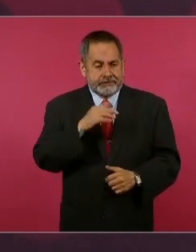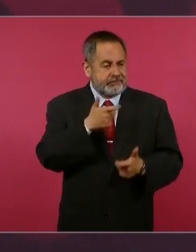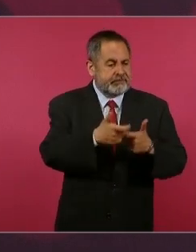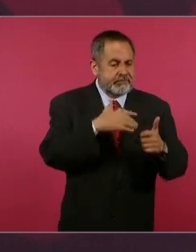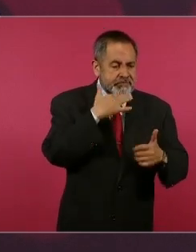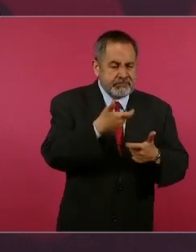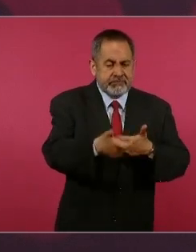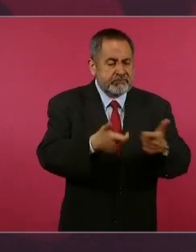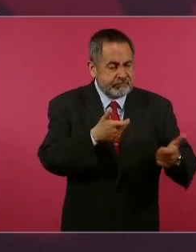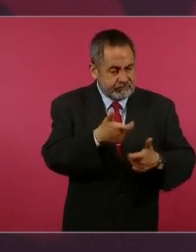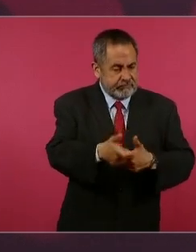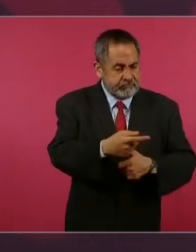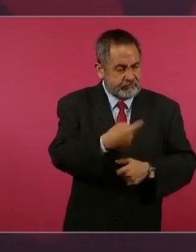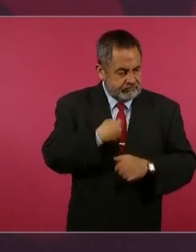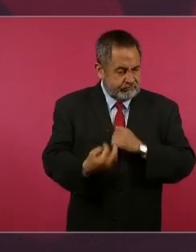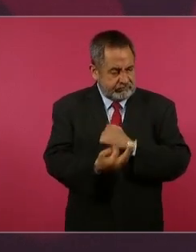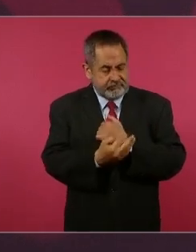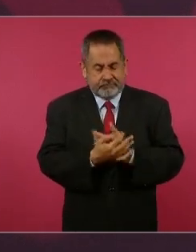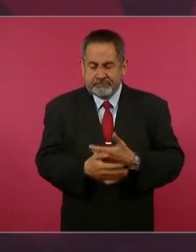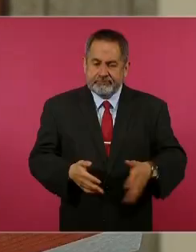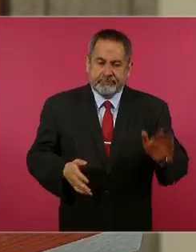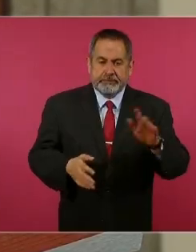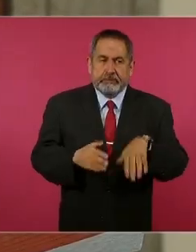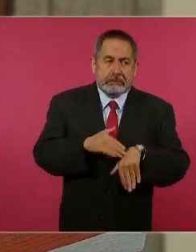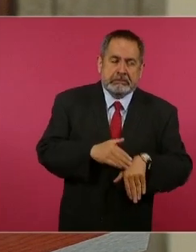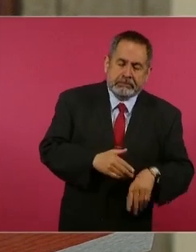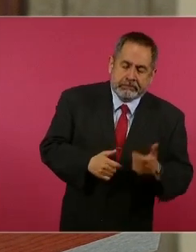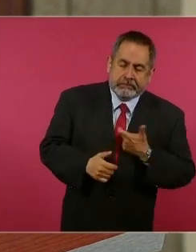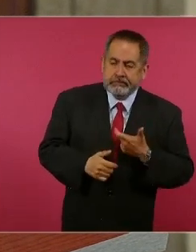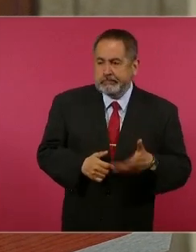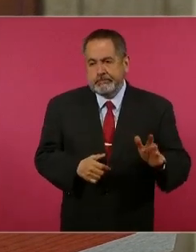corrompiendo a todos los que pueden o se dejan